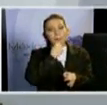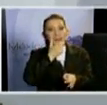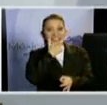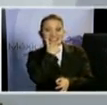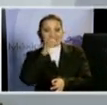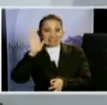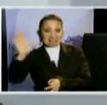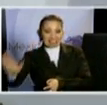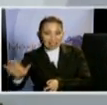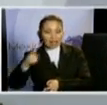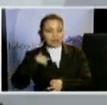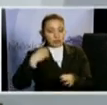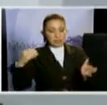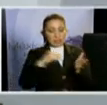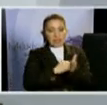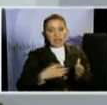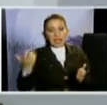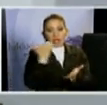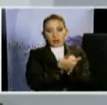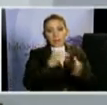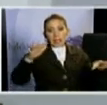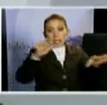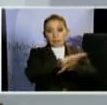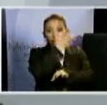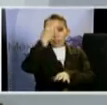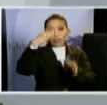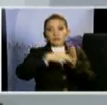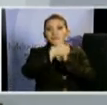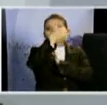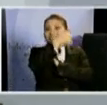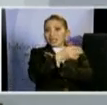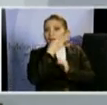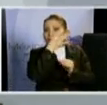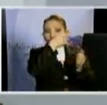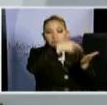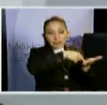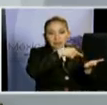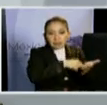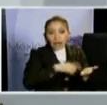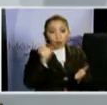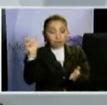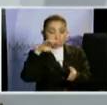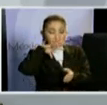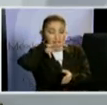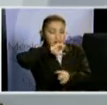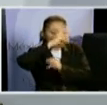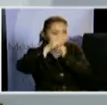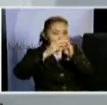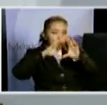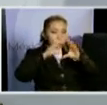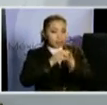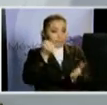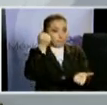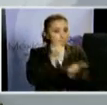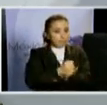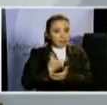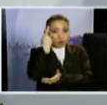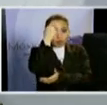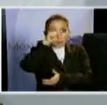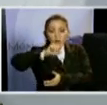británico Nicholas Stern sobre la economía del cambio climático de 2006 indicó que al enfrentar el calentamiento global exigiría destinar